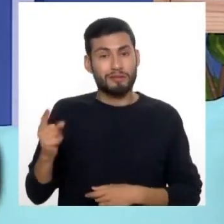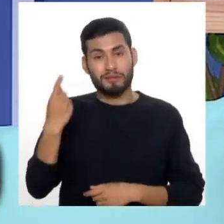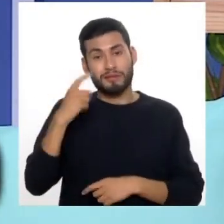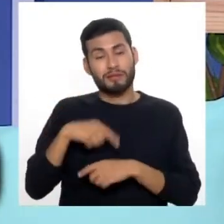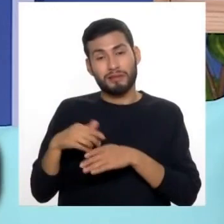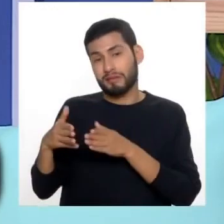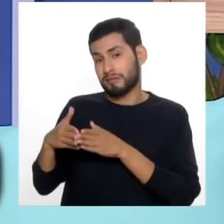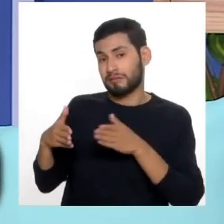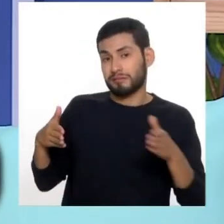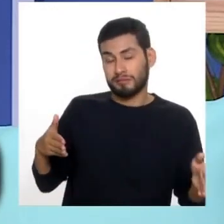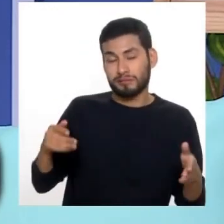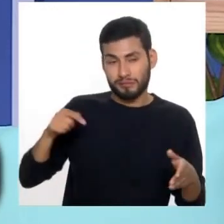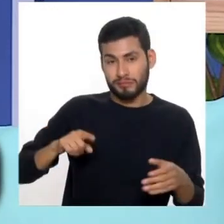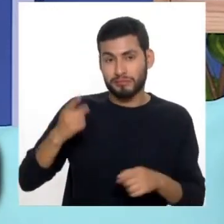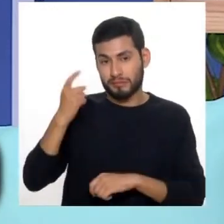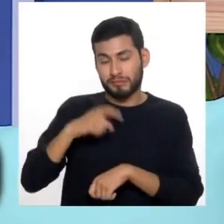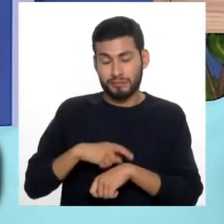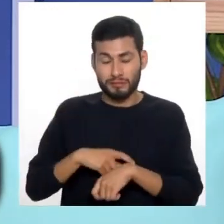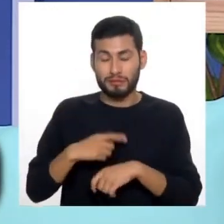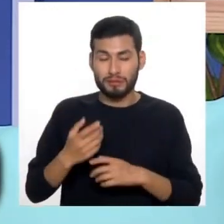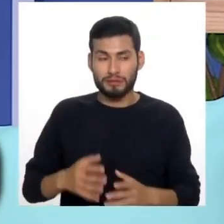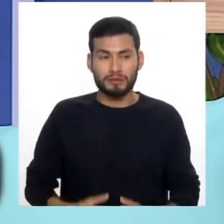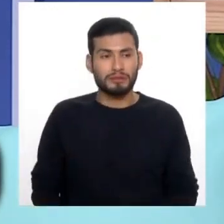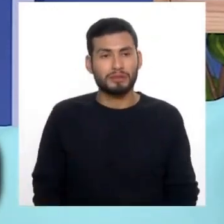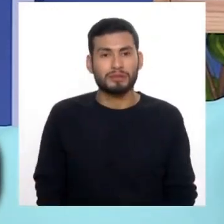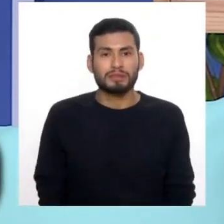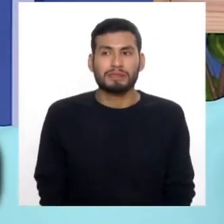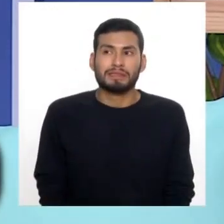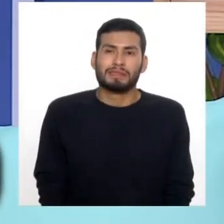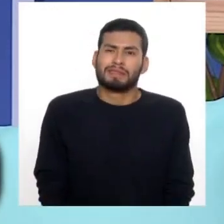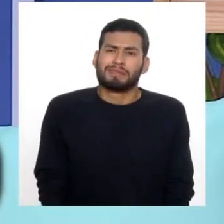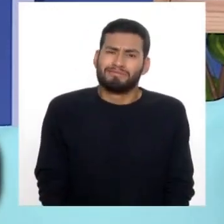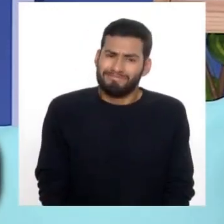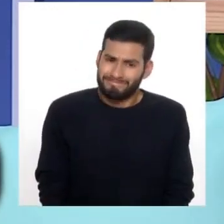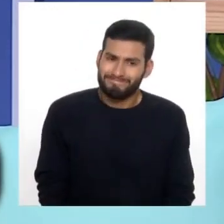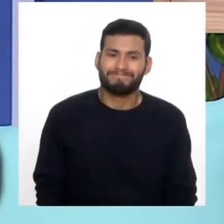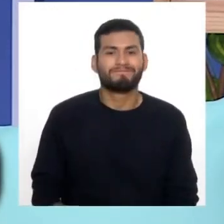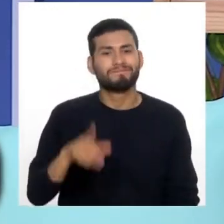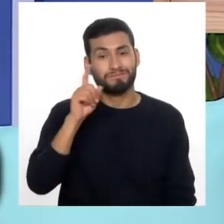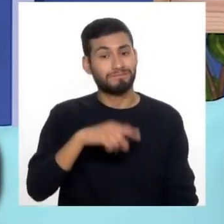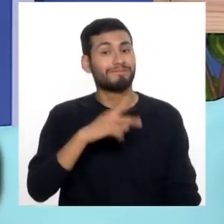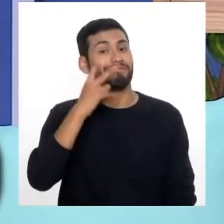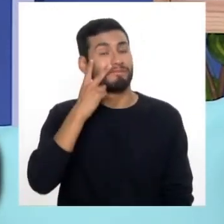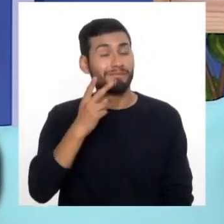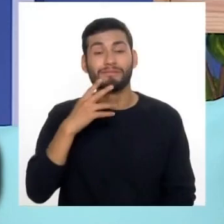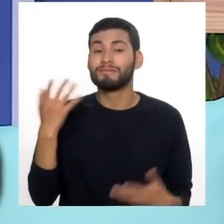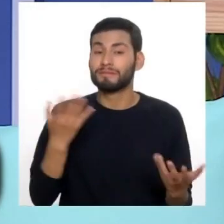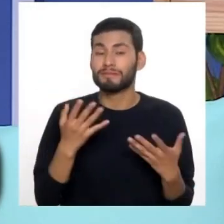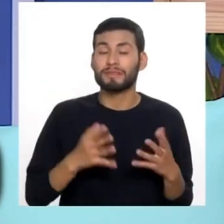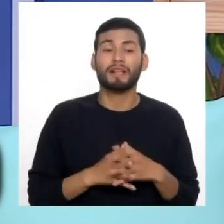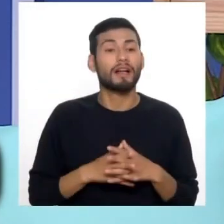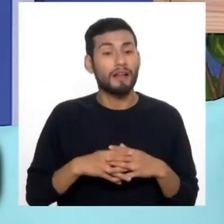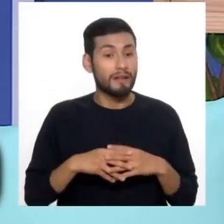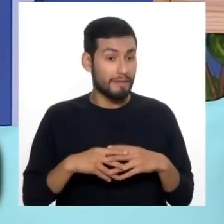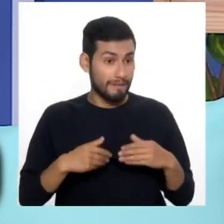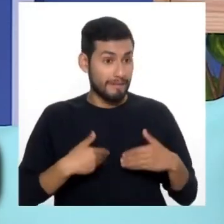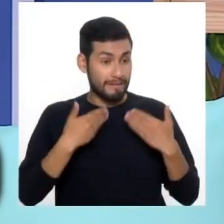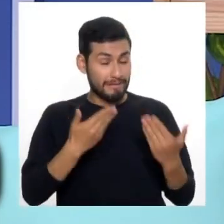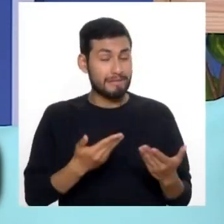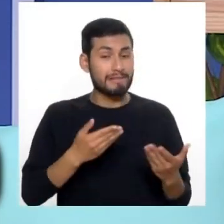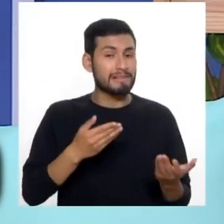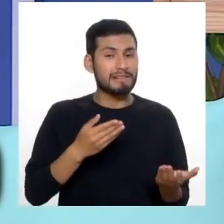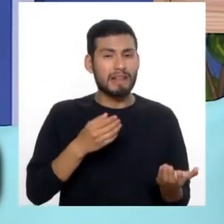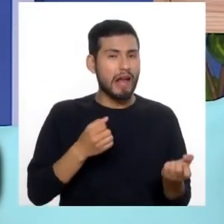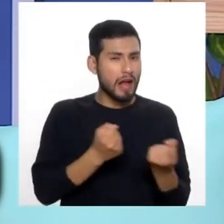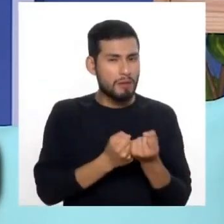de lo que ha sido esta primera temporada, ¿no? Que habría que ver algún mecanismo de darle liquidez o